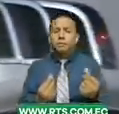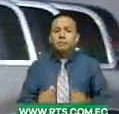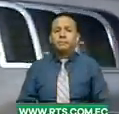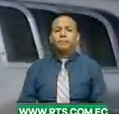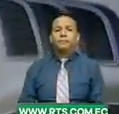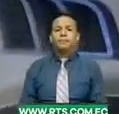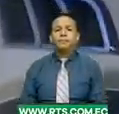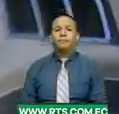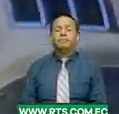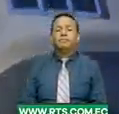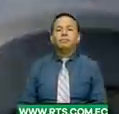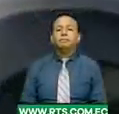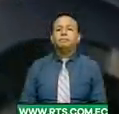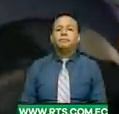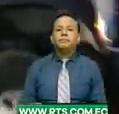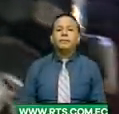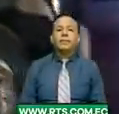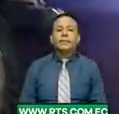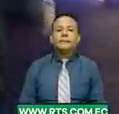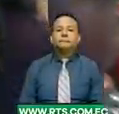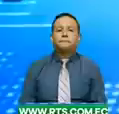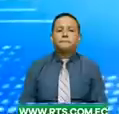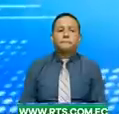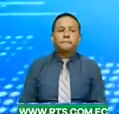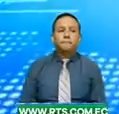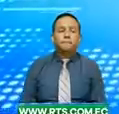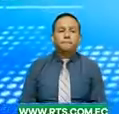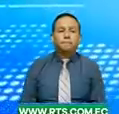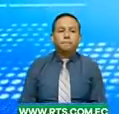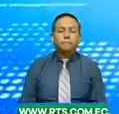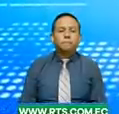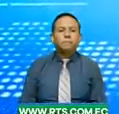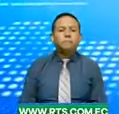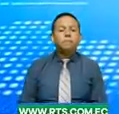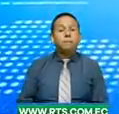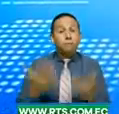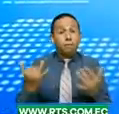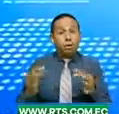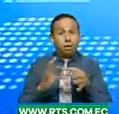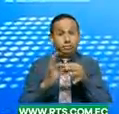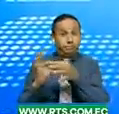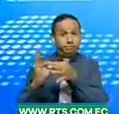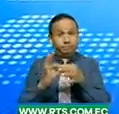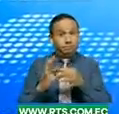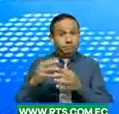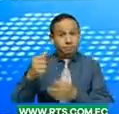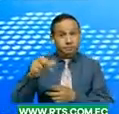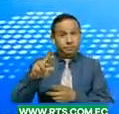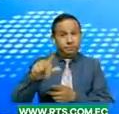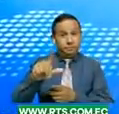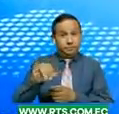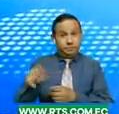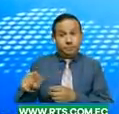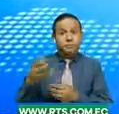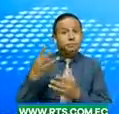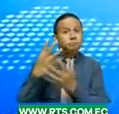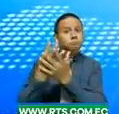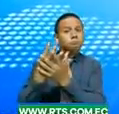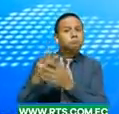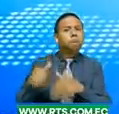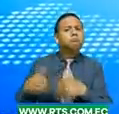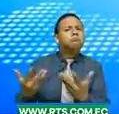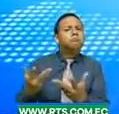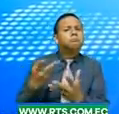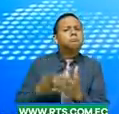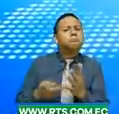Informó Eric Zambrano. Nos enlazamos con Charlie Pisa desde la penitenciaría. Te escuchamos. Adelante con tu